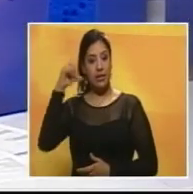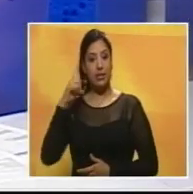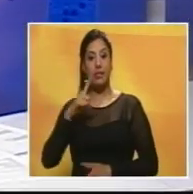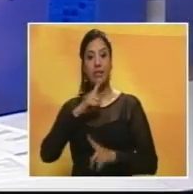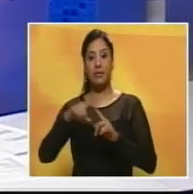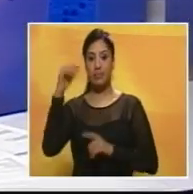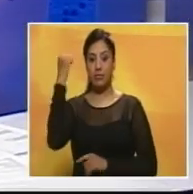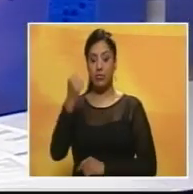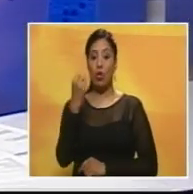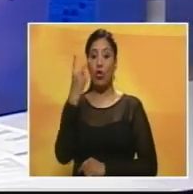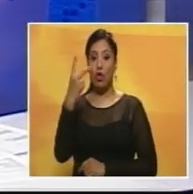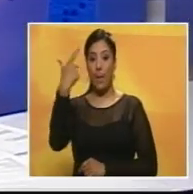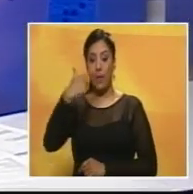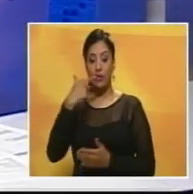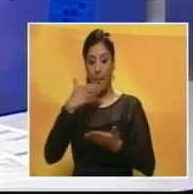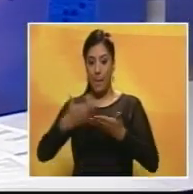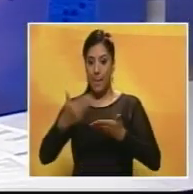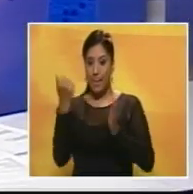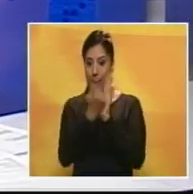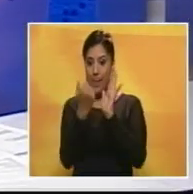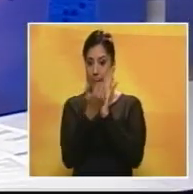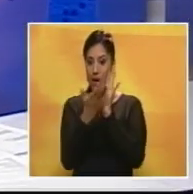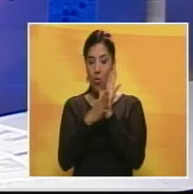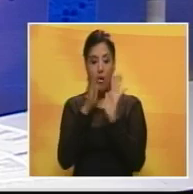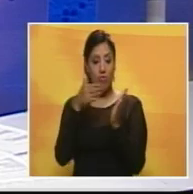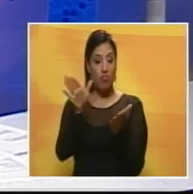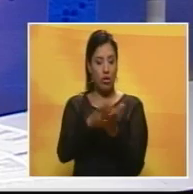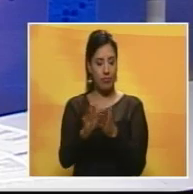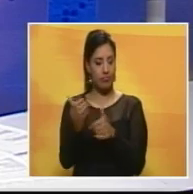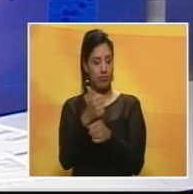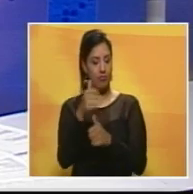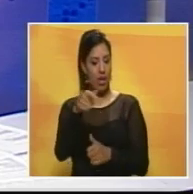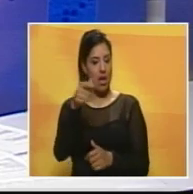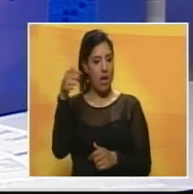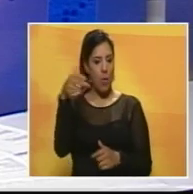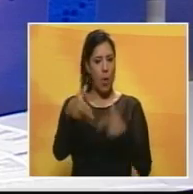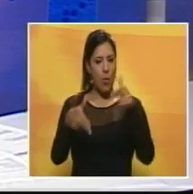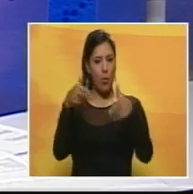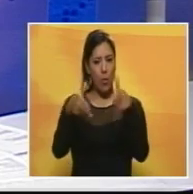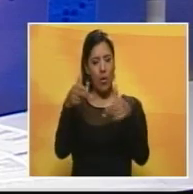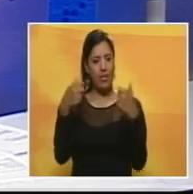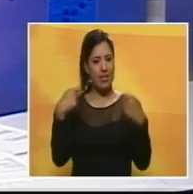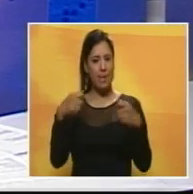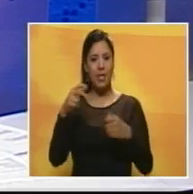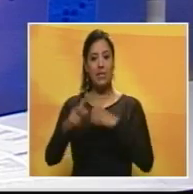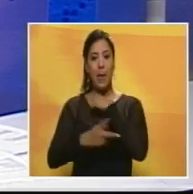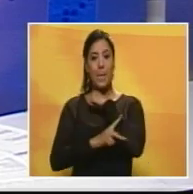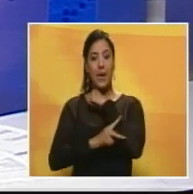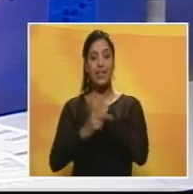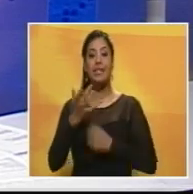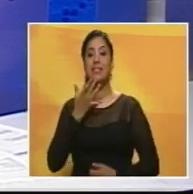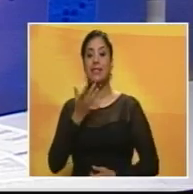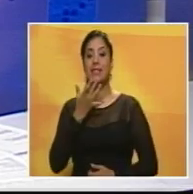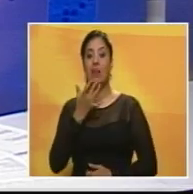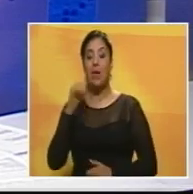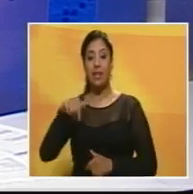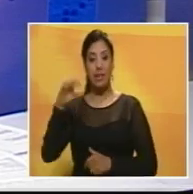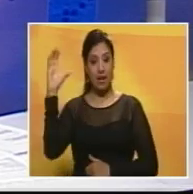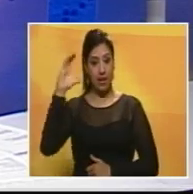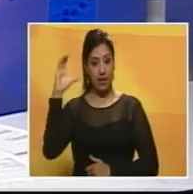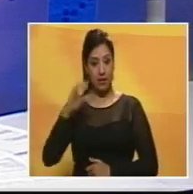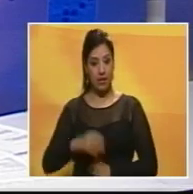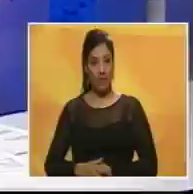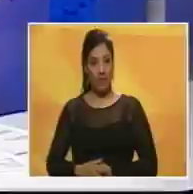materia de sucesos, 2 sujetos sin documentación fueron hallados sin vida y con múltiples impactos de proyectil en la parroquia San Martín del municipio de Libertador,